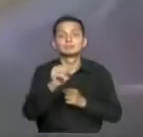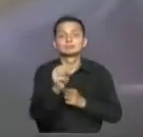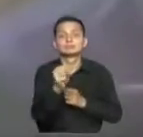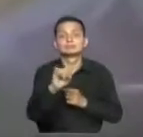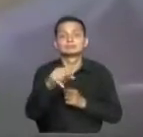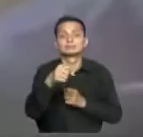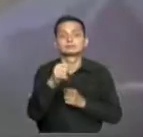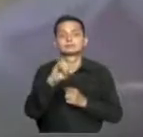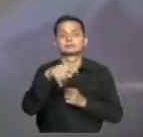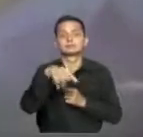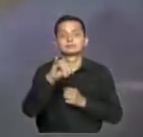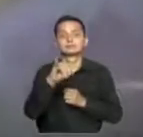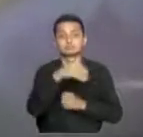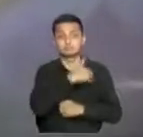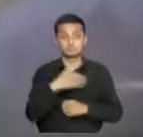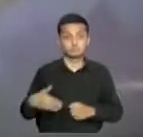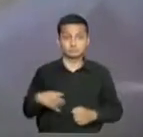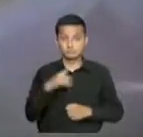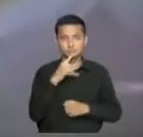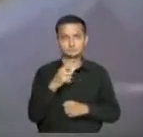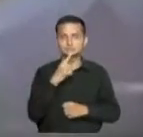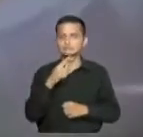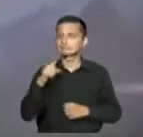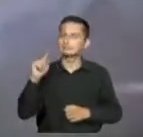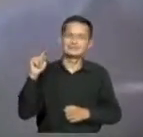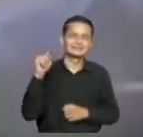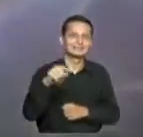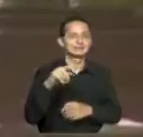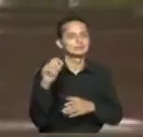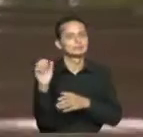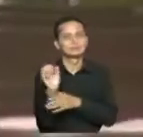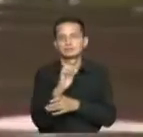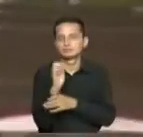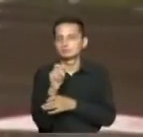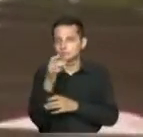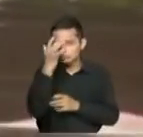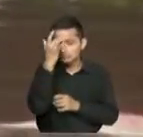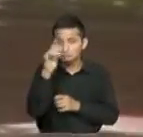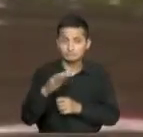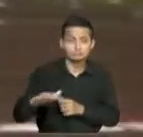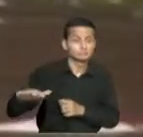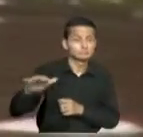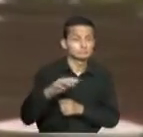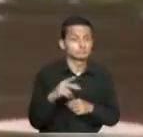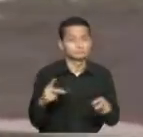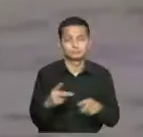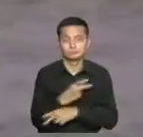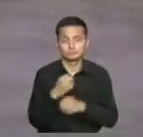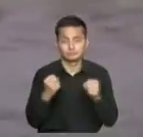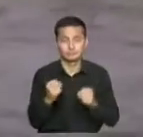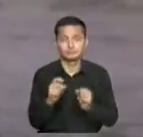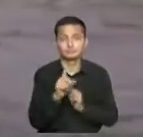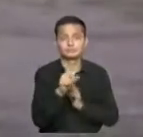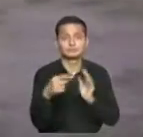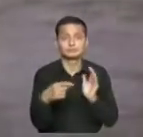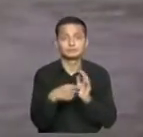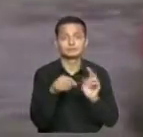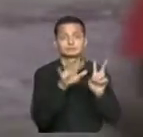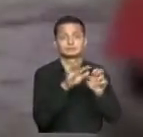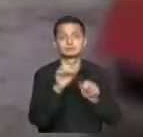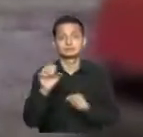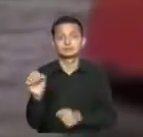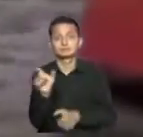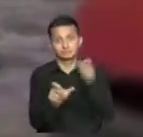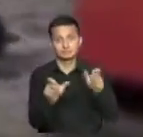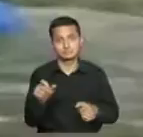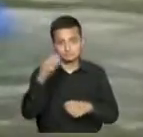El presidente Barack Obama ha declarado el estado de catástrofe natural en la región. Alrededor de 1.700 personas de la Guardia